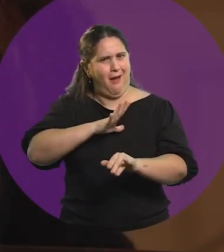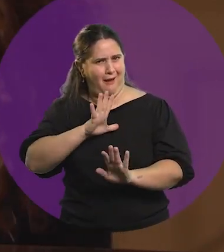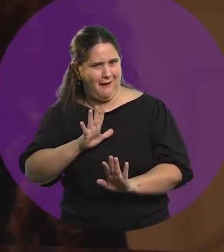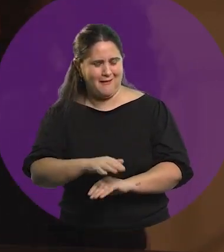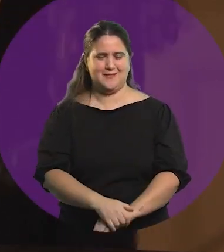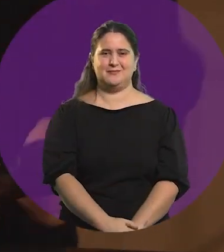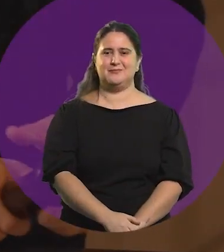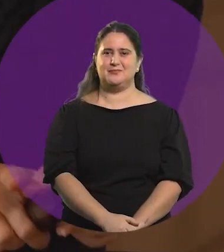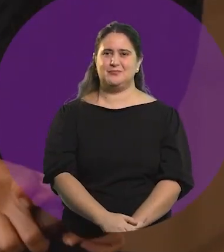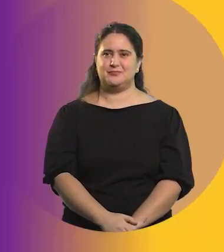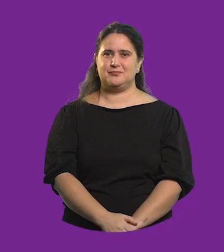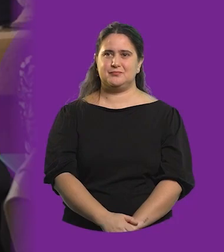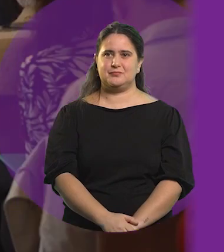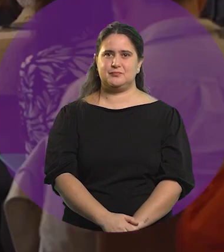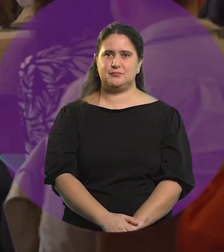elegir.